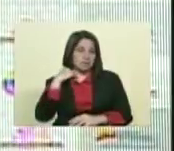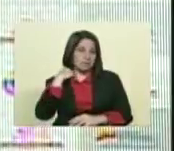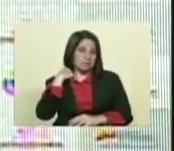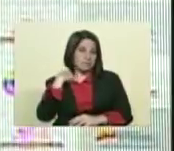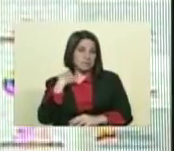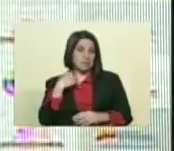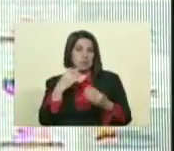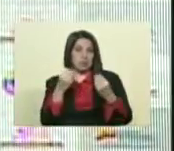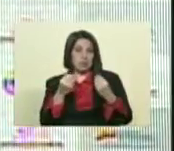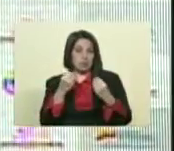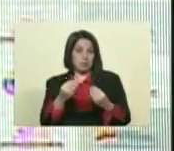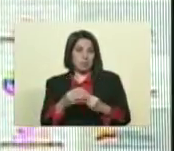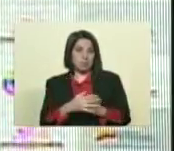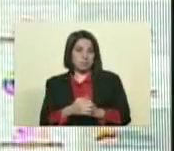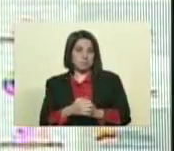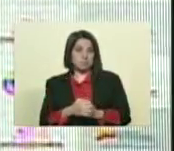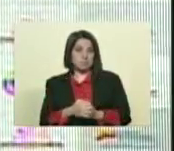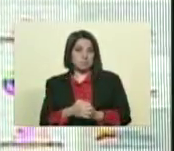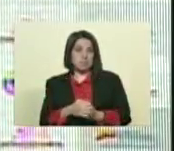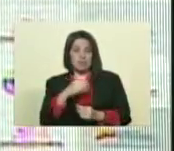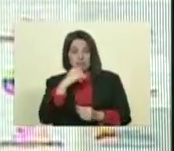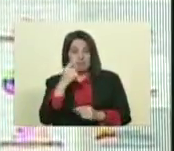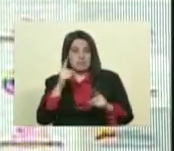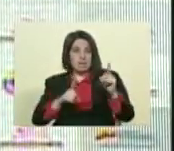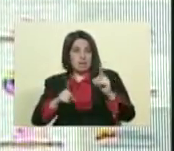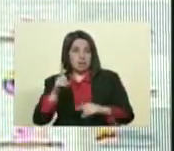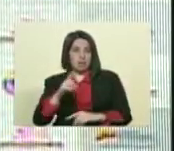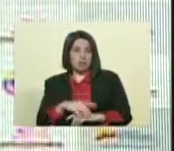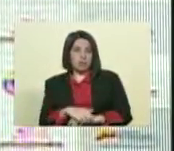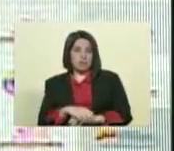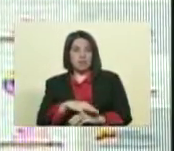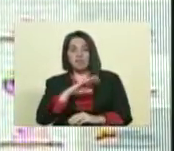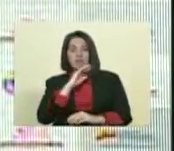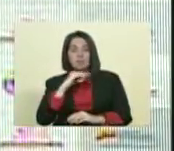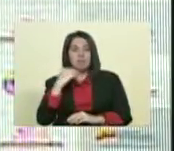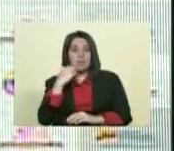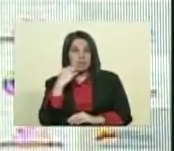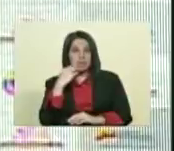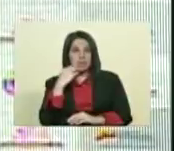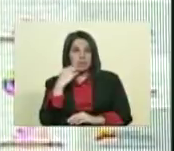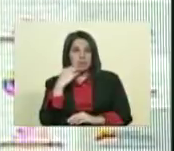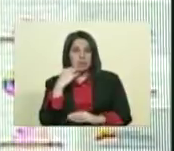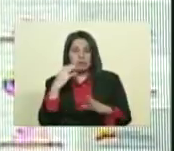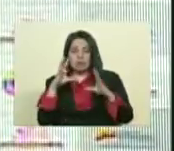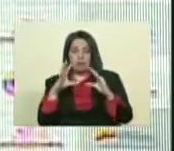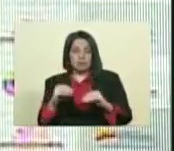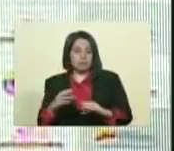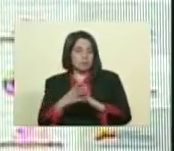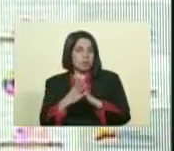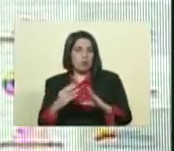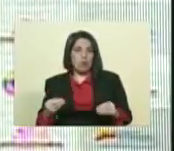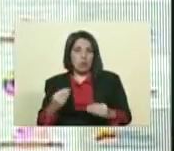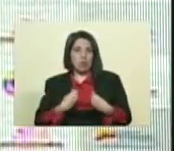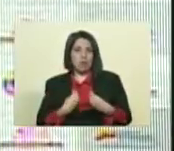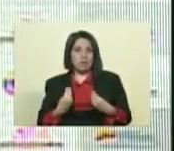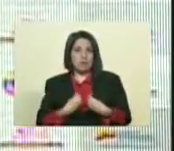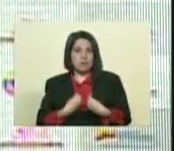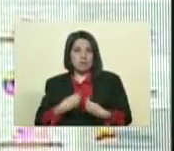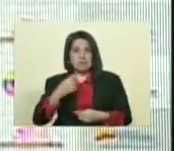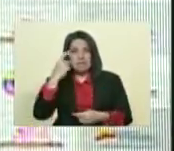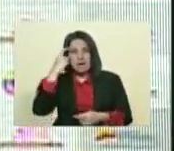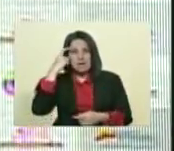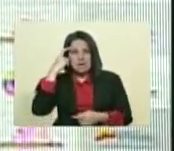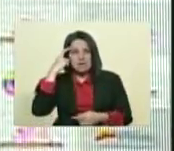órganos, hay también, como dice el psiquiatra Jorge Rodríguez, enfermedades que han existido toda la vida. Del psiquis, de